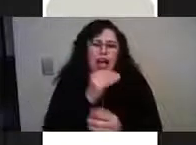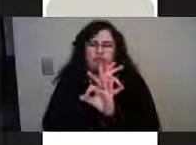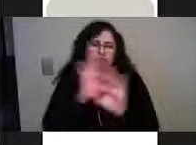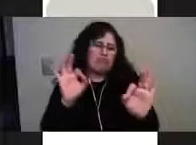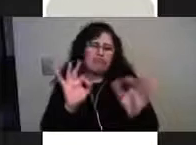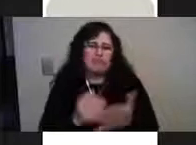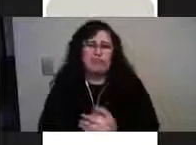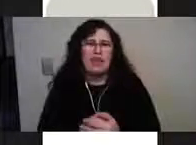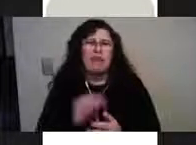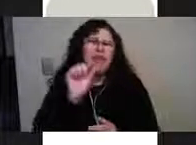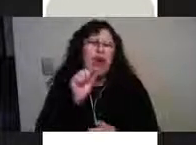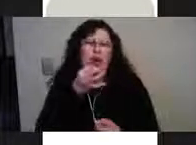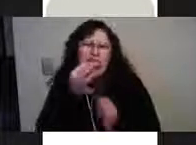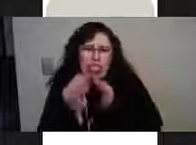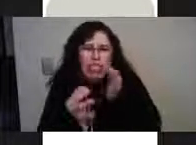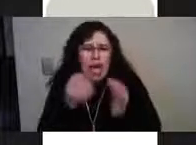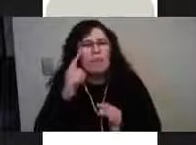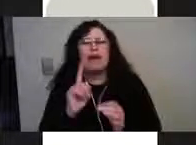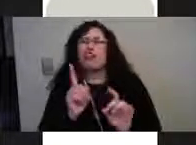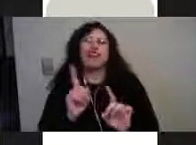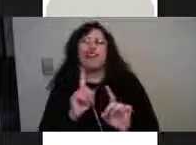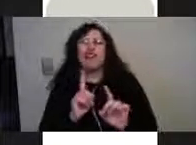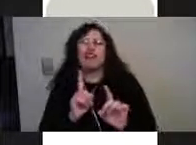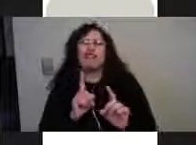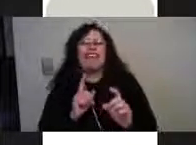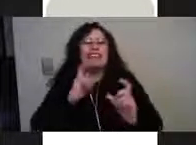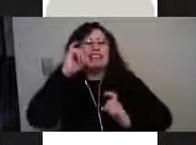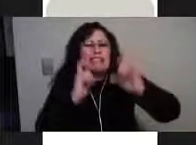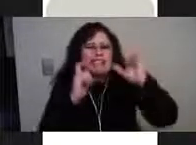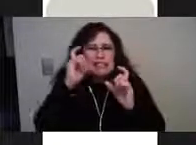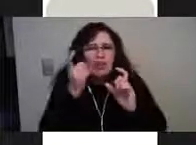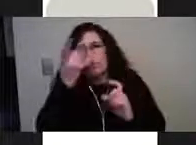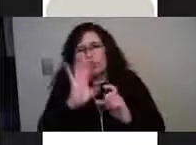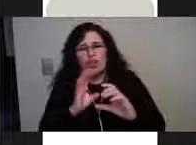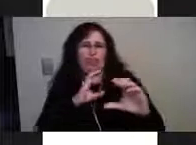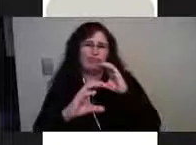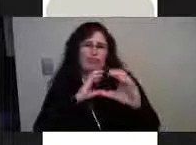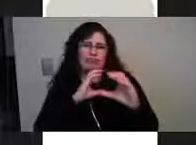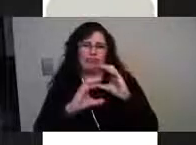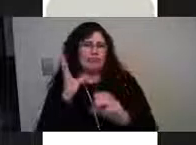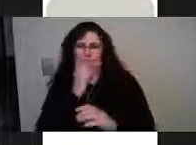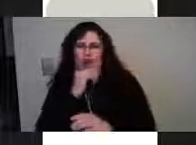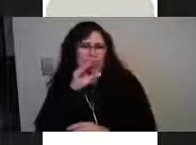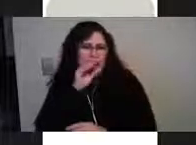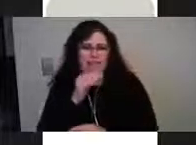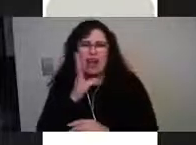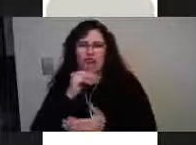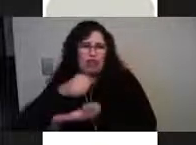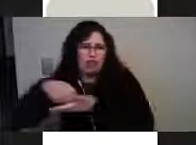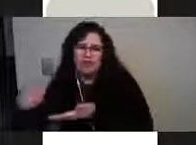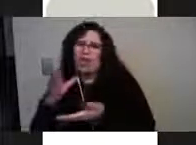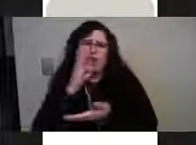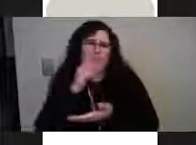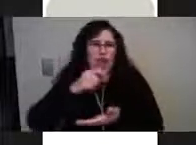entendible, ya se comunican muchas veces con gestos, ya, y frecuentemente requieren